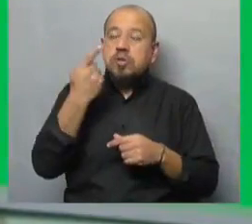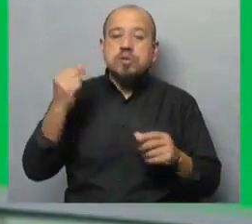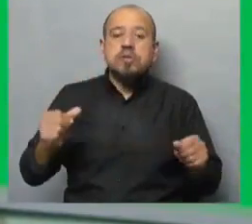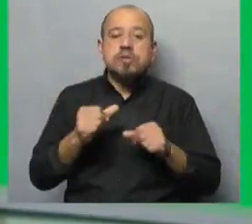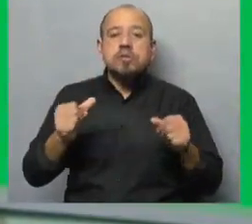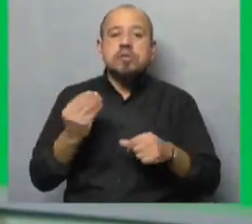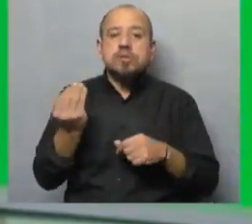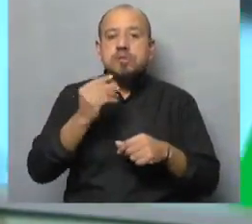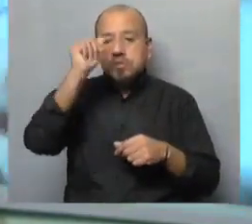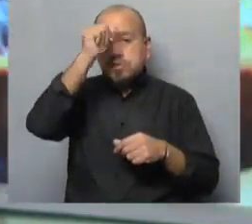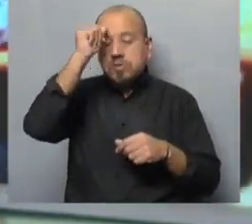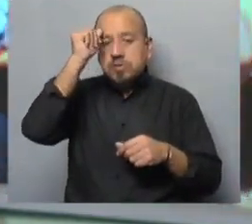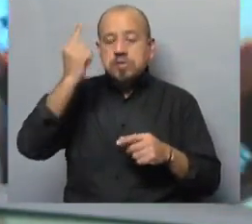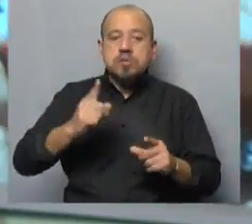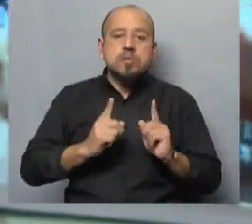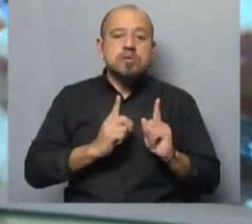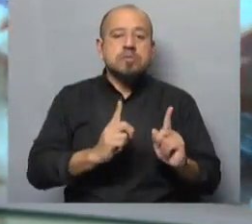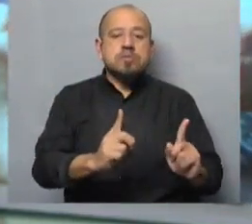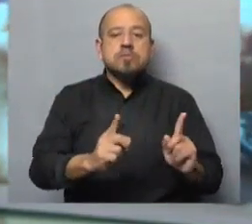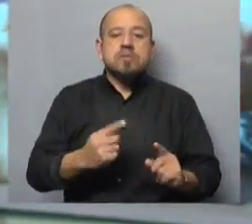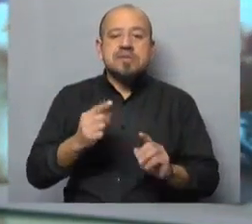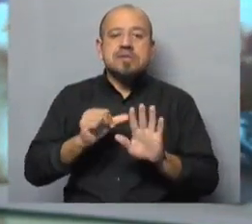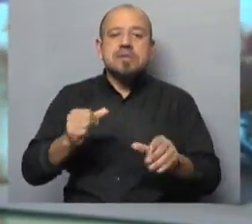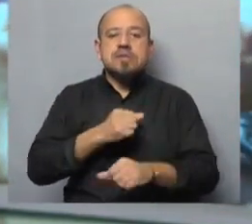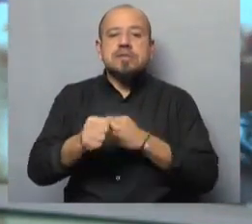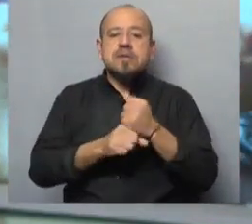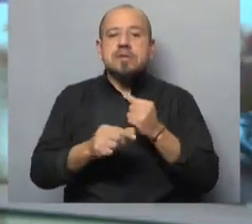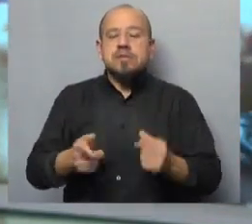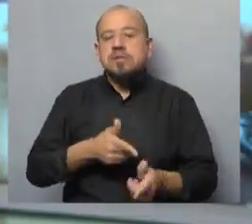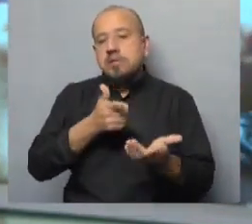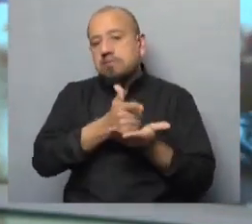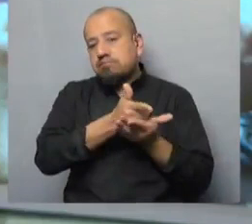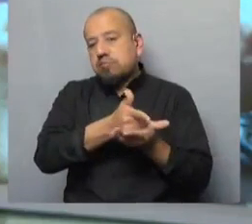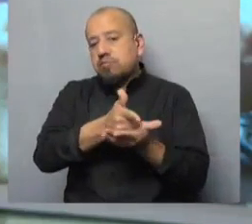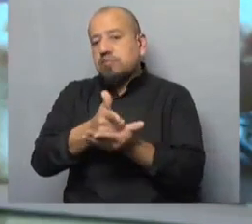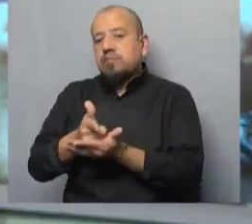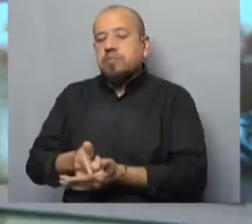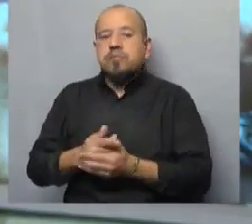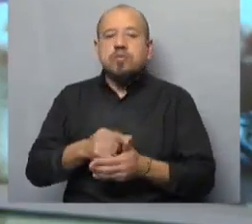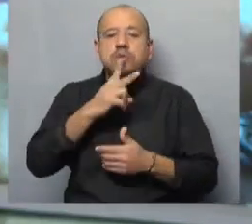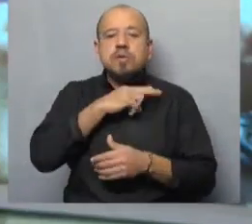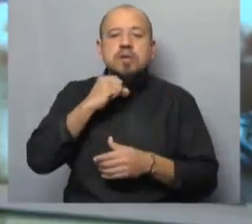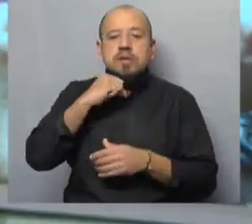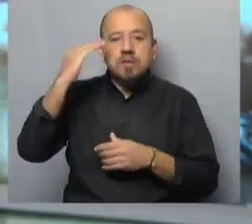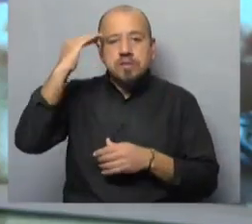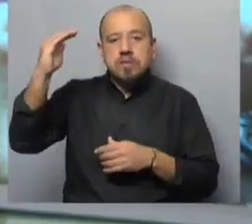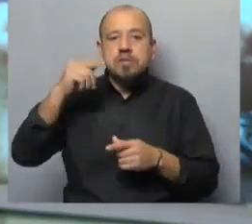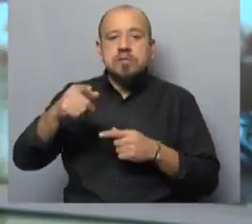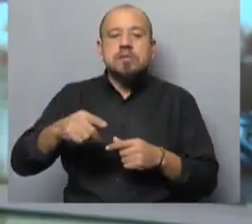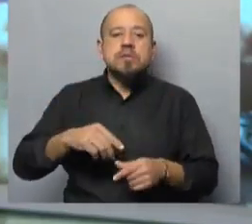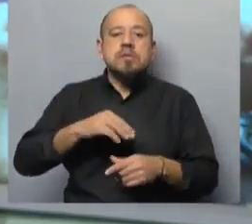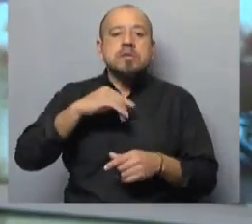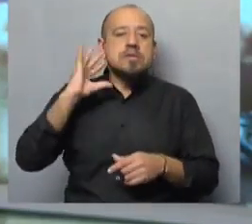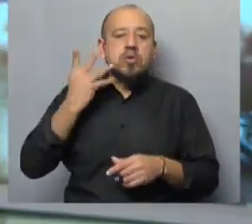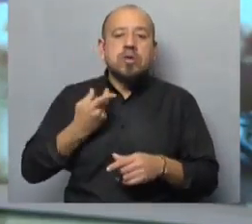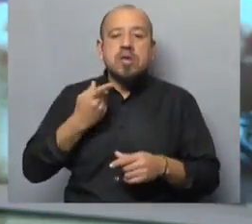este fin de semana al funeral del adolescente palestino de 16 años asesinado a tiros por las fuerzas israelíes en la cisjordania ocupada mientras